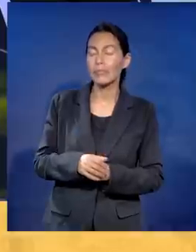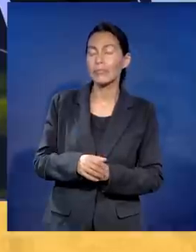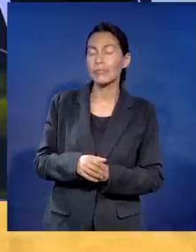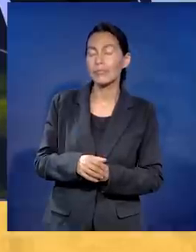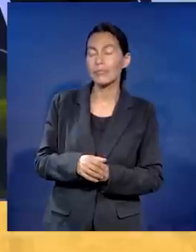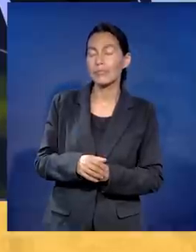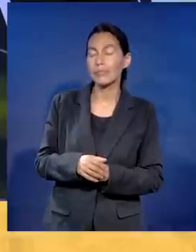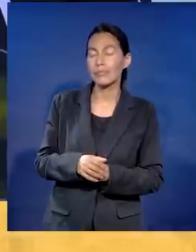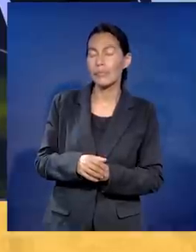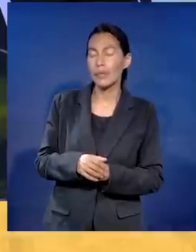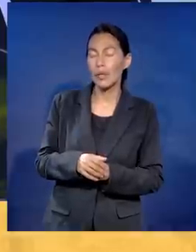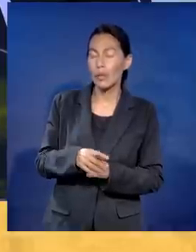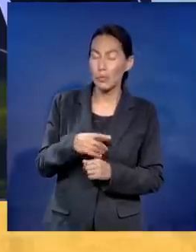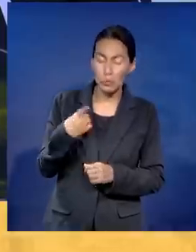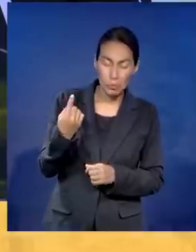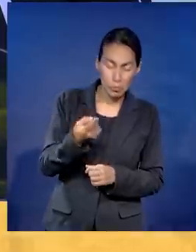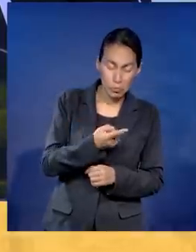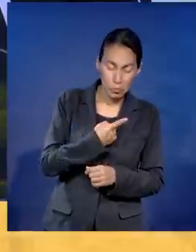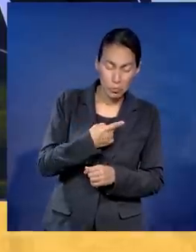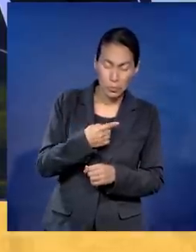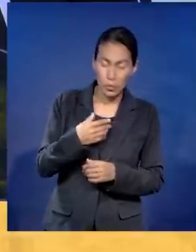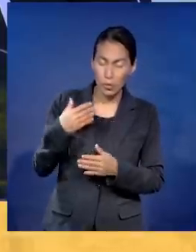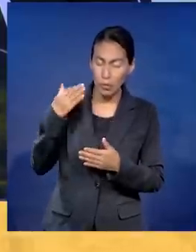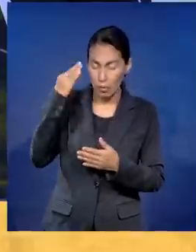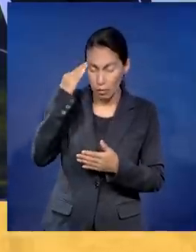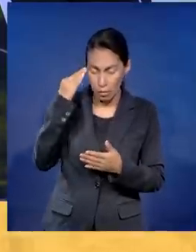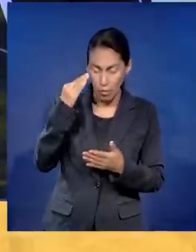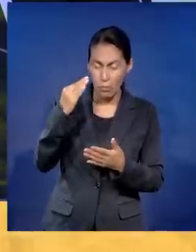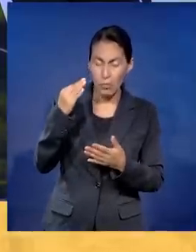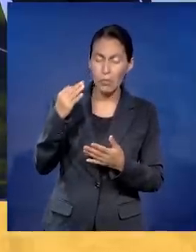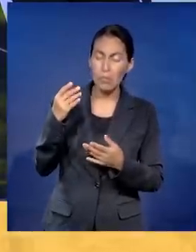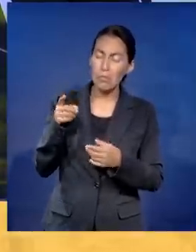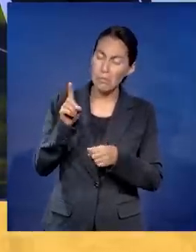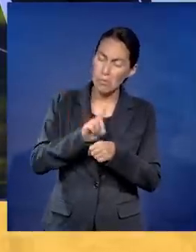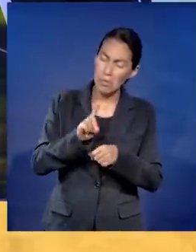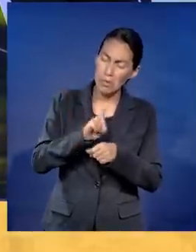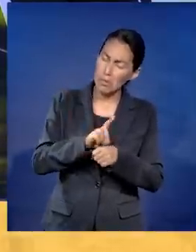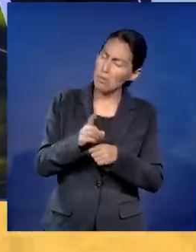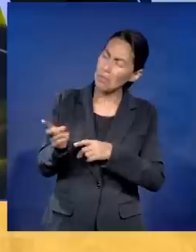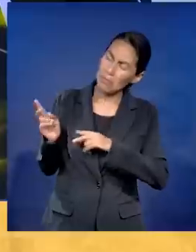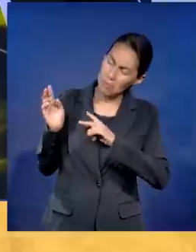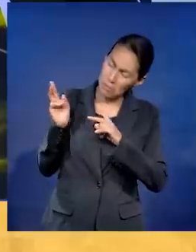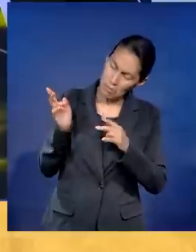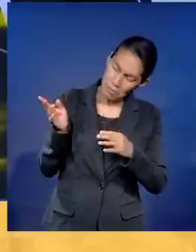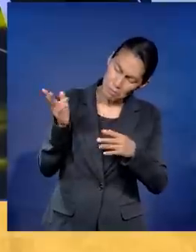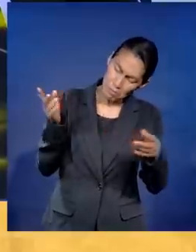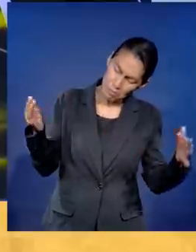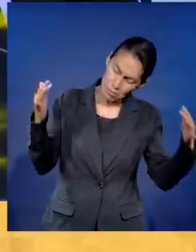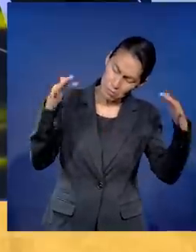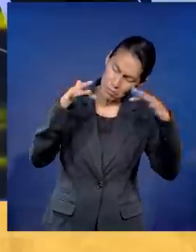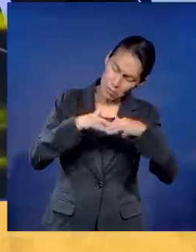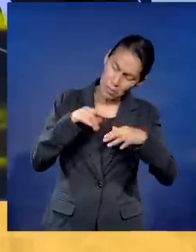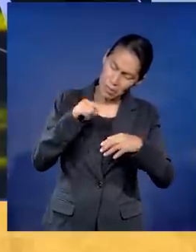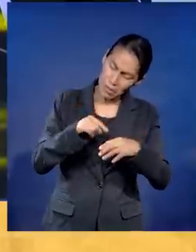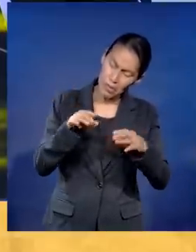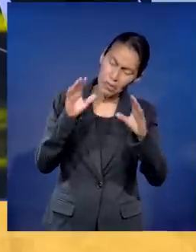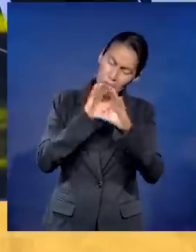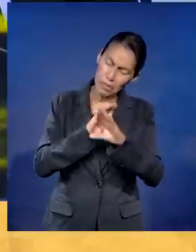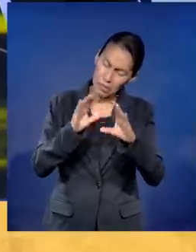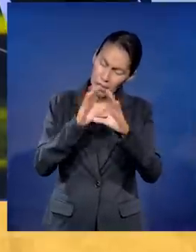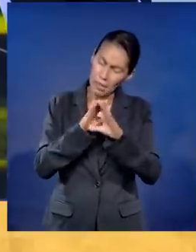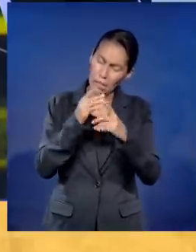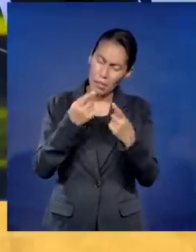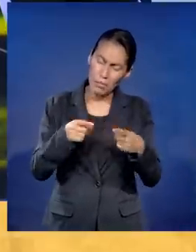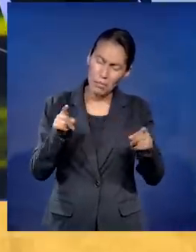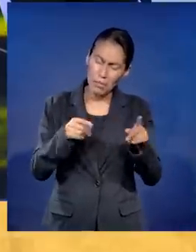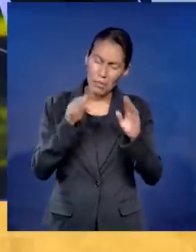tener un tiempo tranquilo esta semana para venir cantar escuchar música como la que acaba de